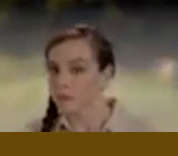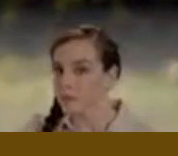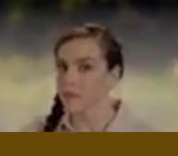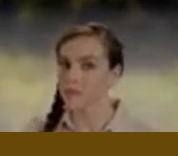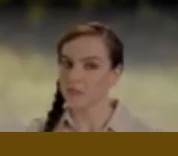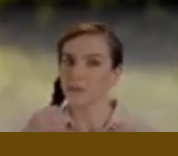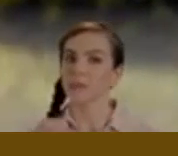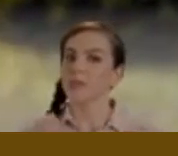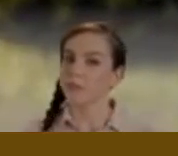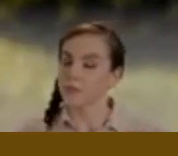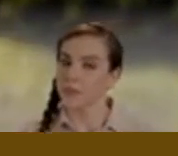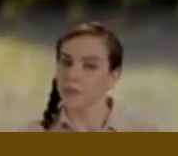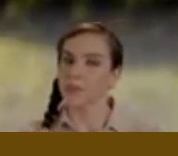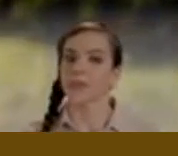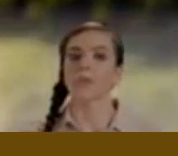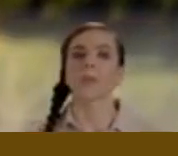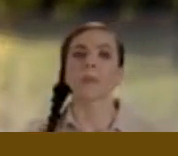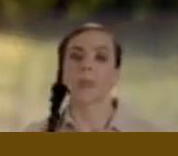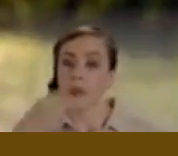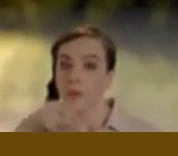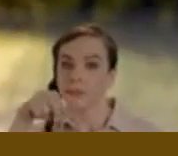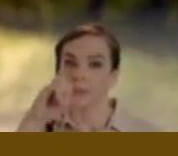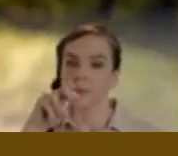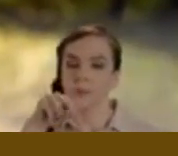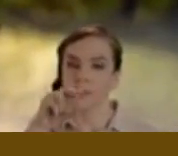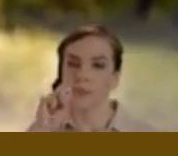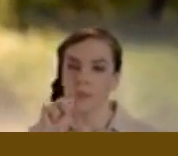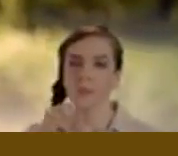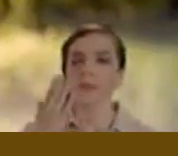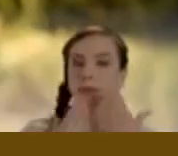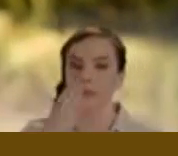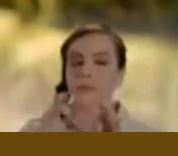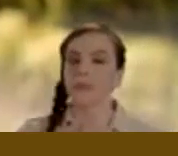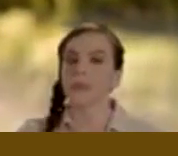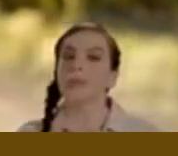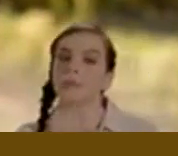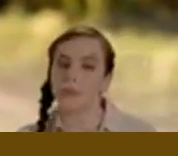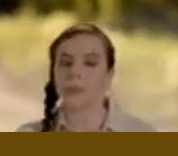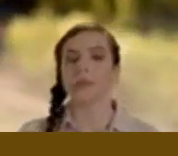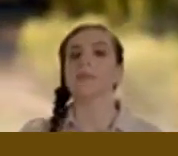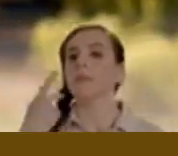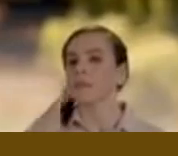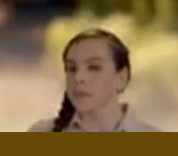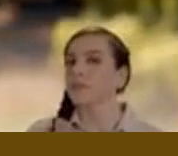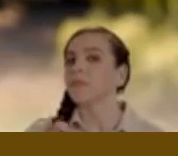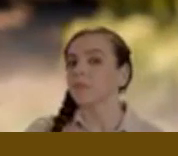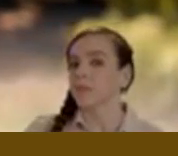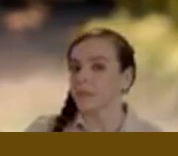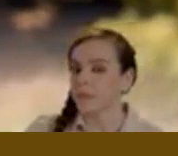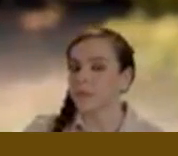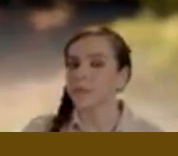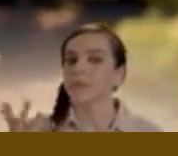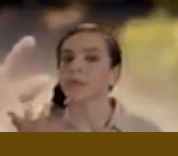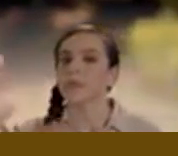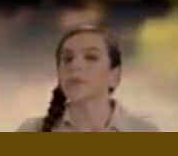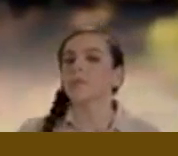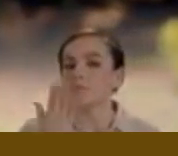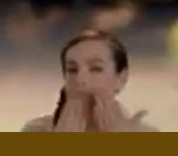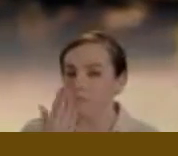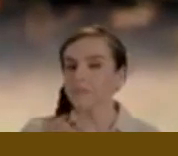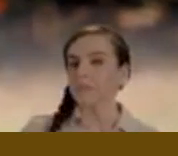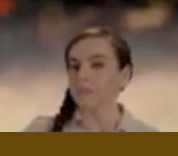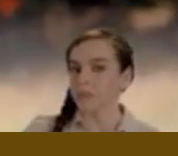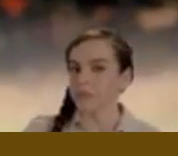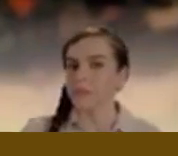aspirante presidencial de Morena y los partidos Encuentro Social y del Trabajo, integrados en la coalición Juntos Haremos Historia, Andrés Manuel